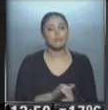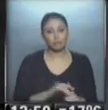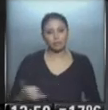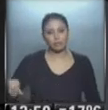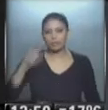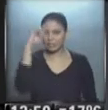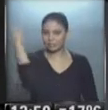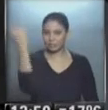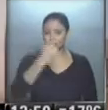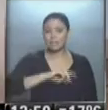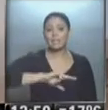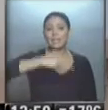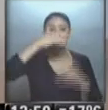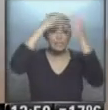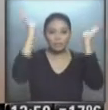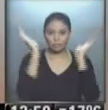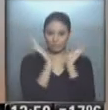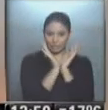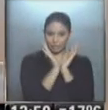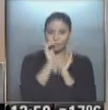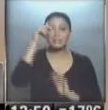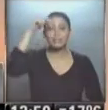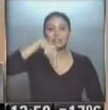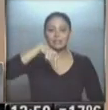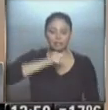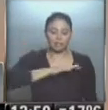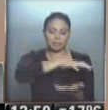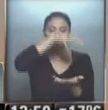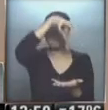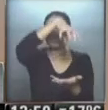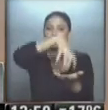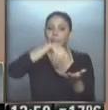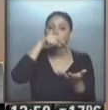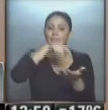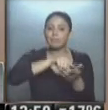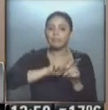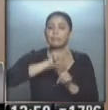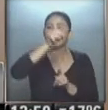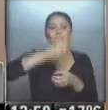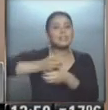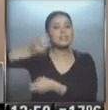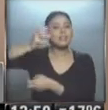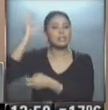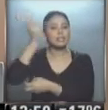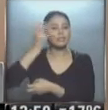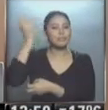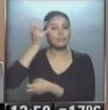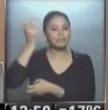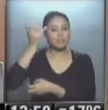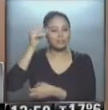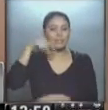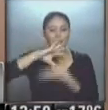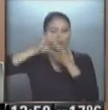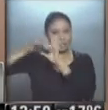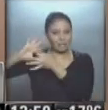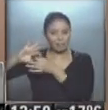Información internacional, tres astronautas están llevando a la Estación Espacial la antorcha olímpica de los Juegos de Invierno que se van a